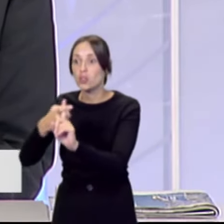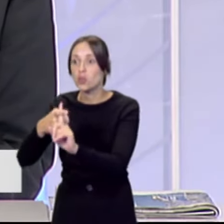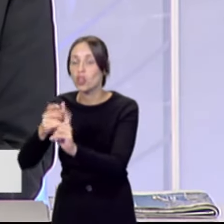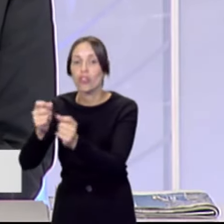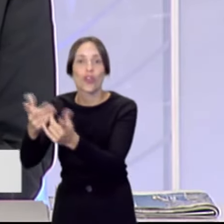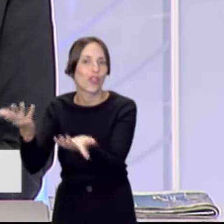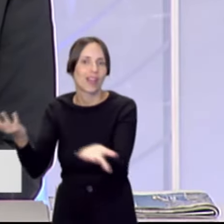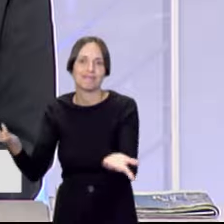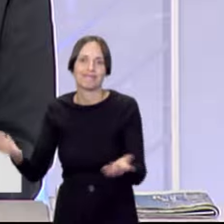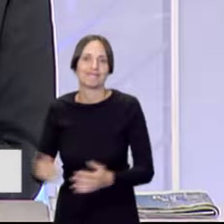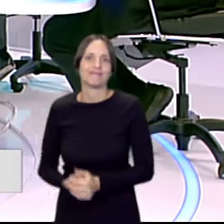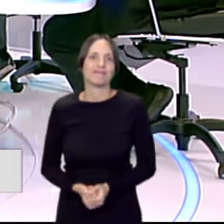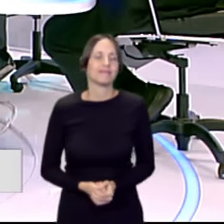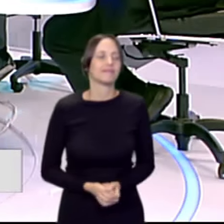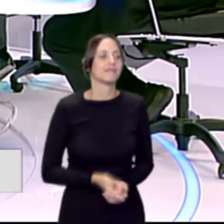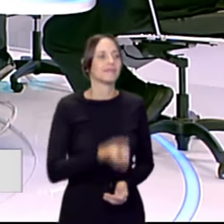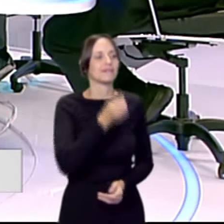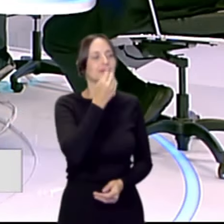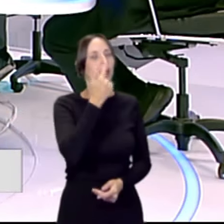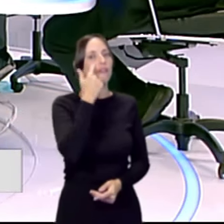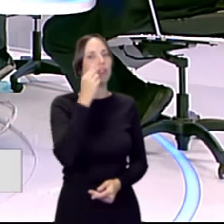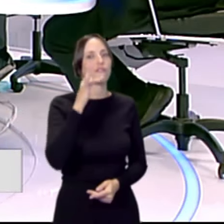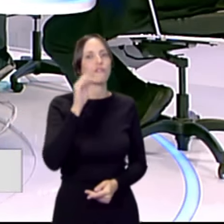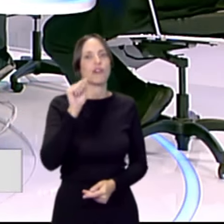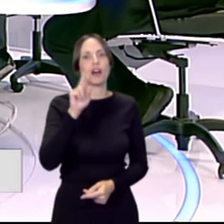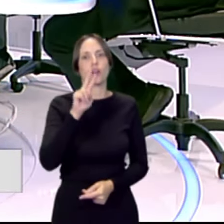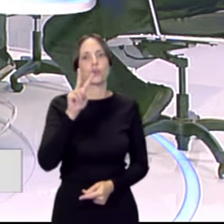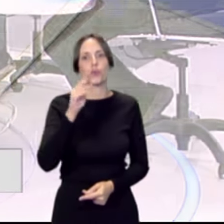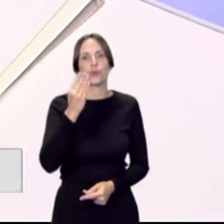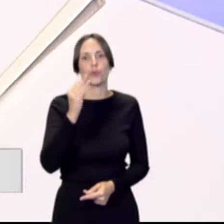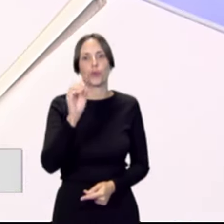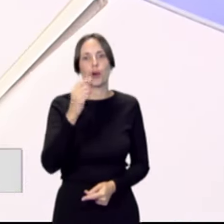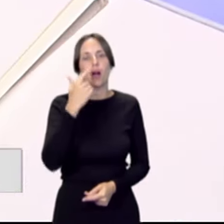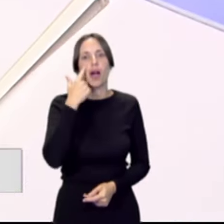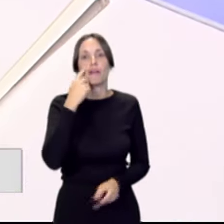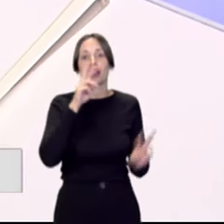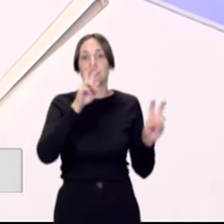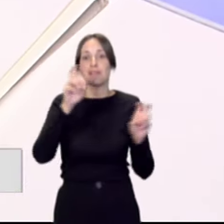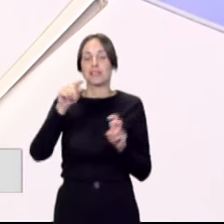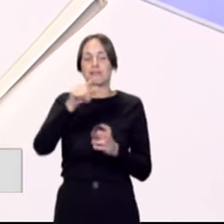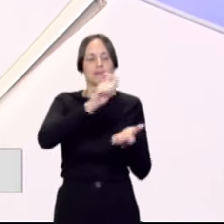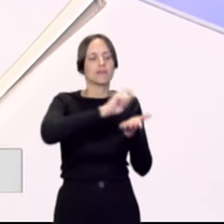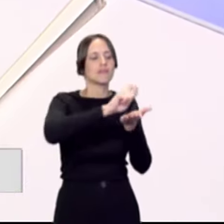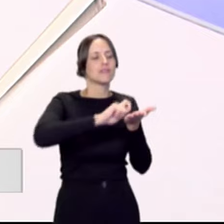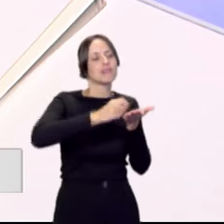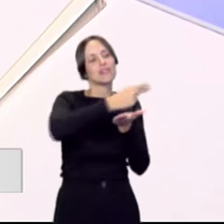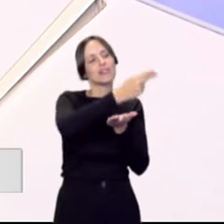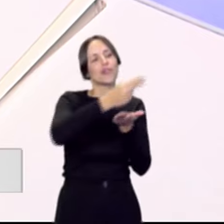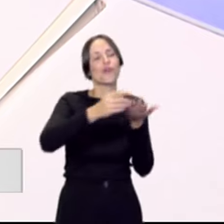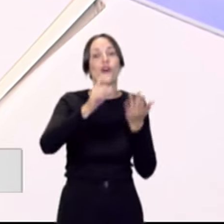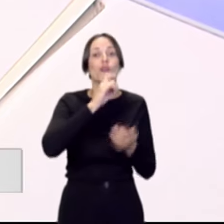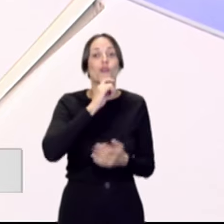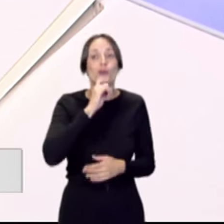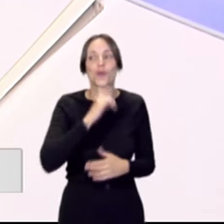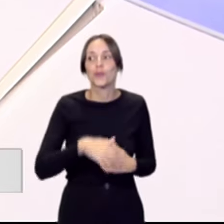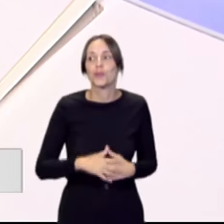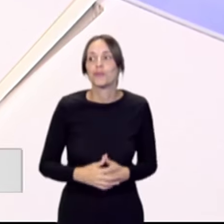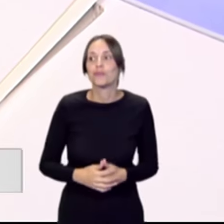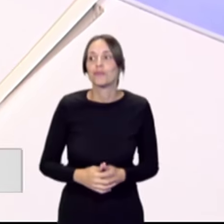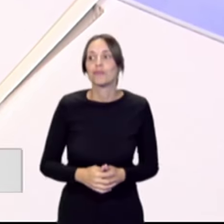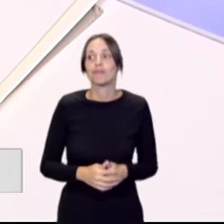ha plasmado Pepe Farruco lo que estamos comentando en este análisis de la actualidad. En